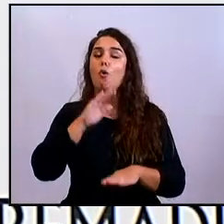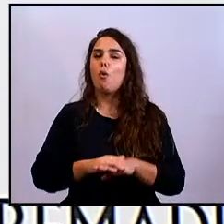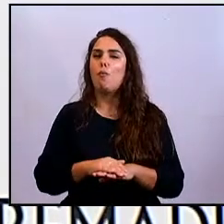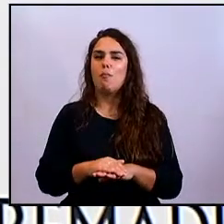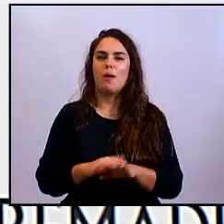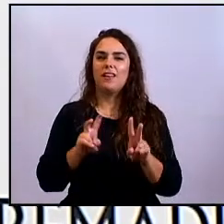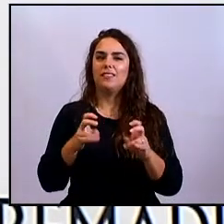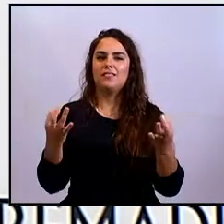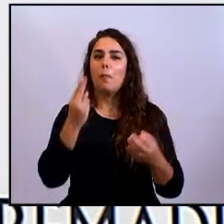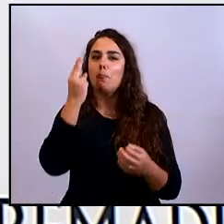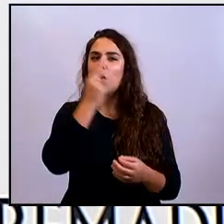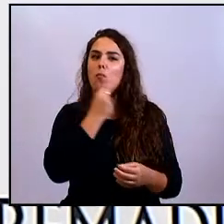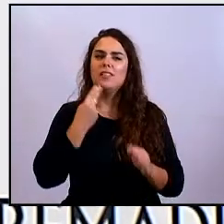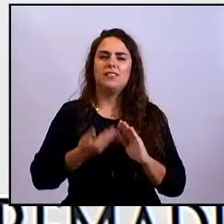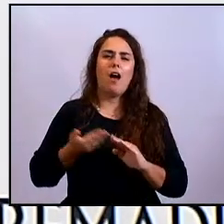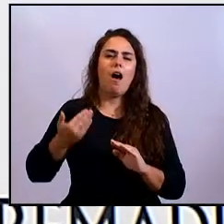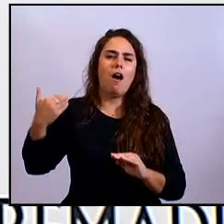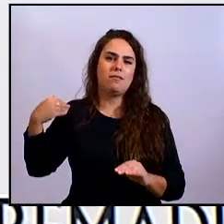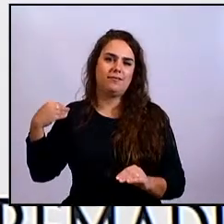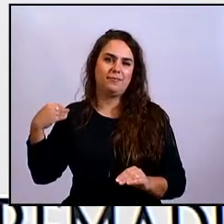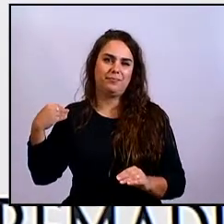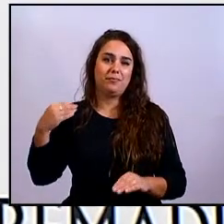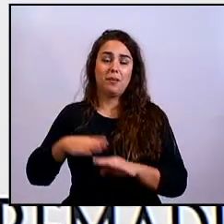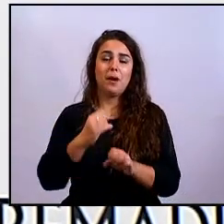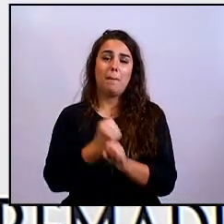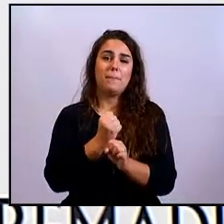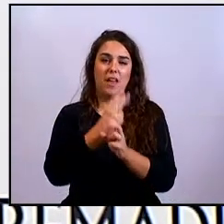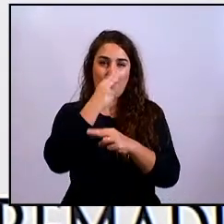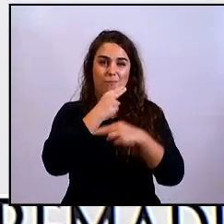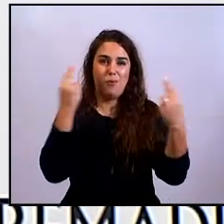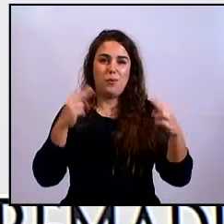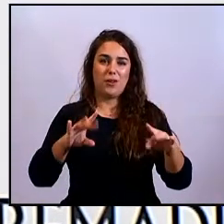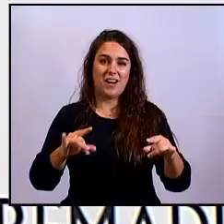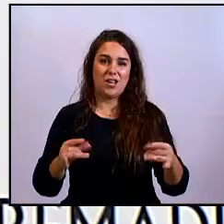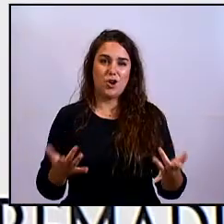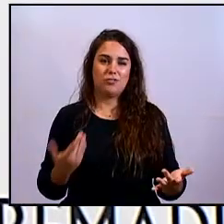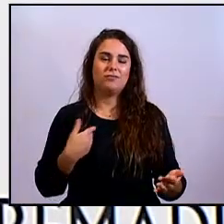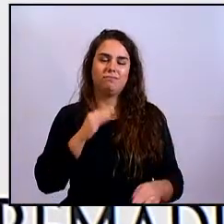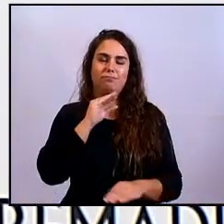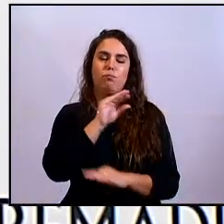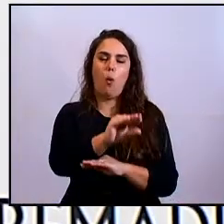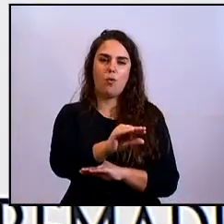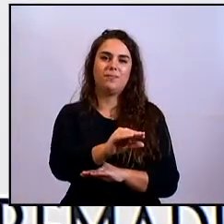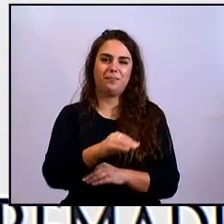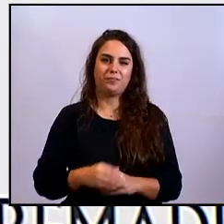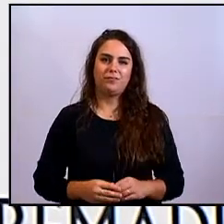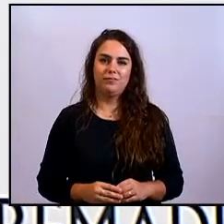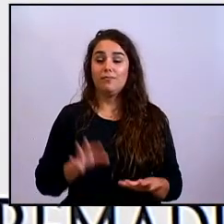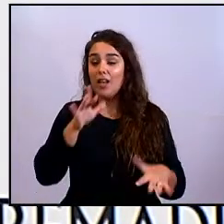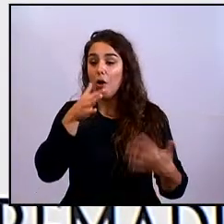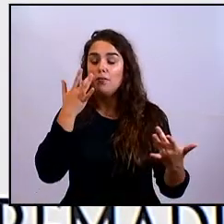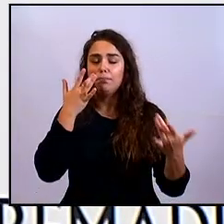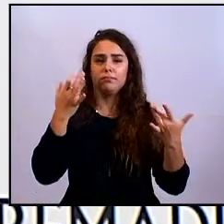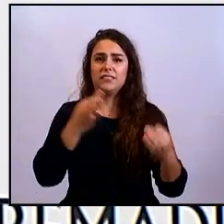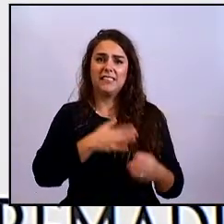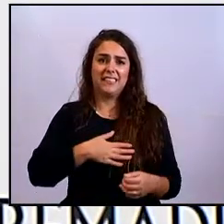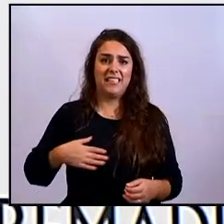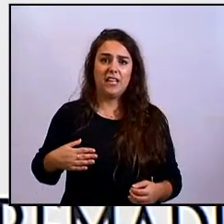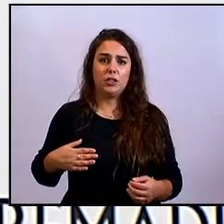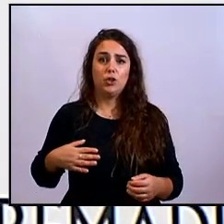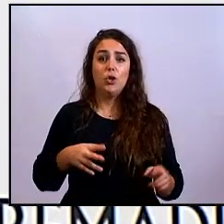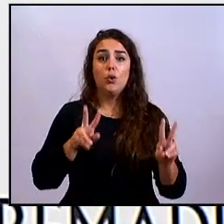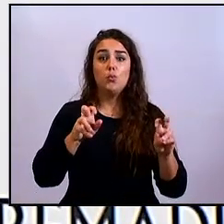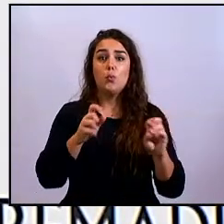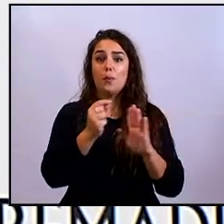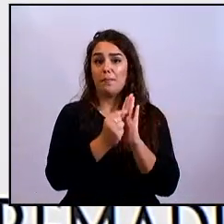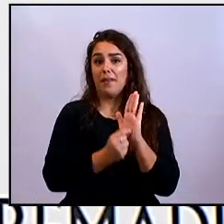aquellas promesas que se hicieron hace años a los empleados públicos de nuestra región. A continuación, quiero destacar algunas de las nuevas medidas